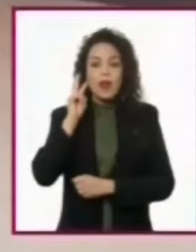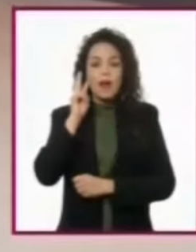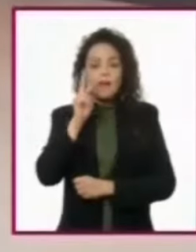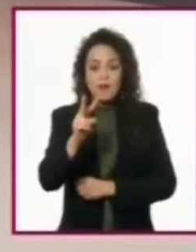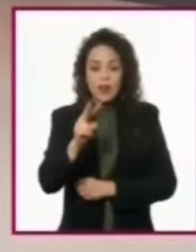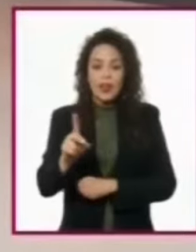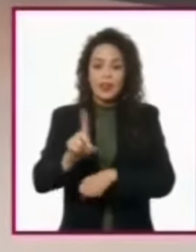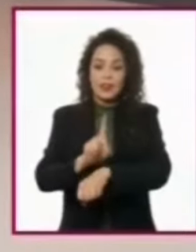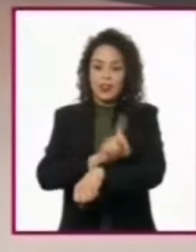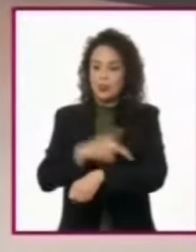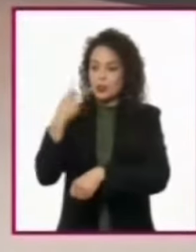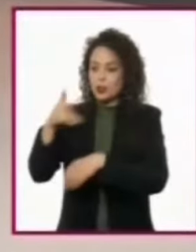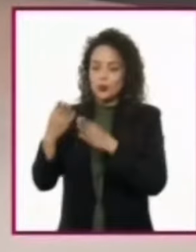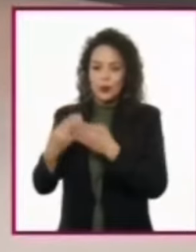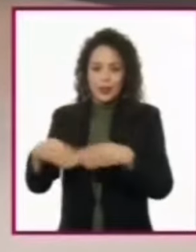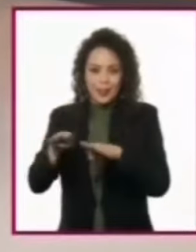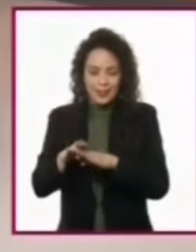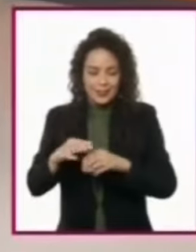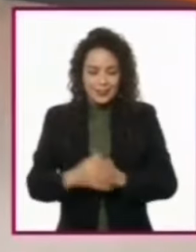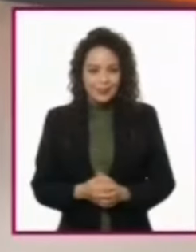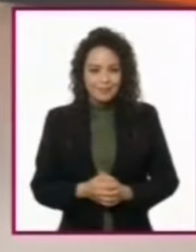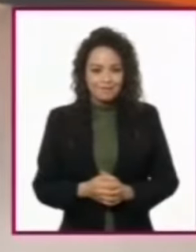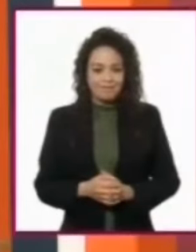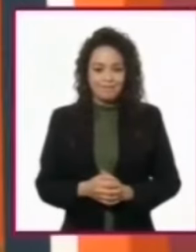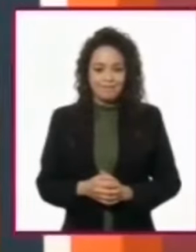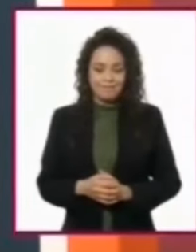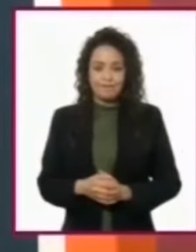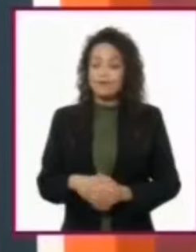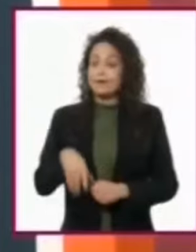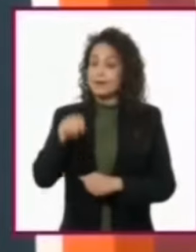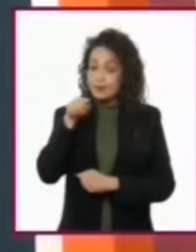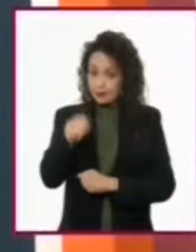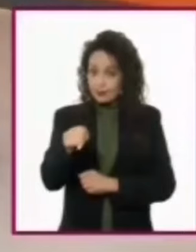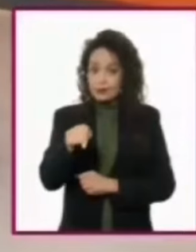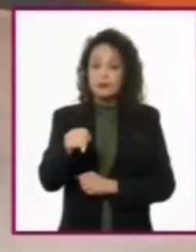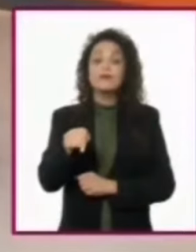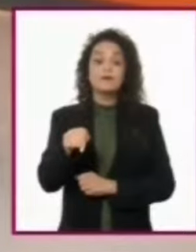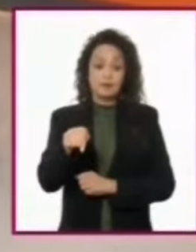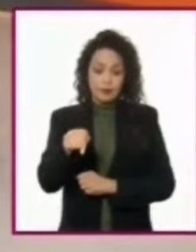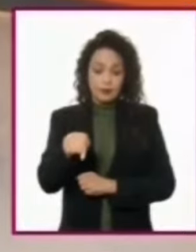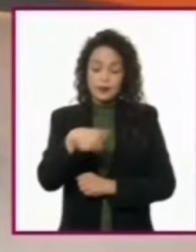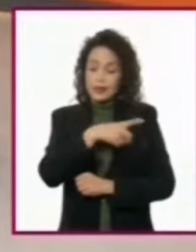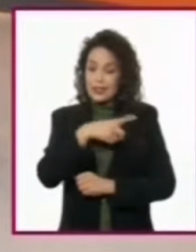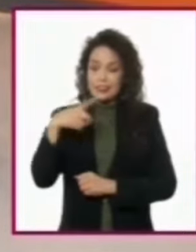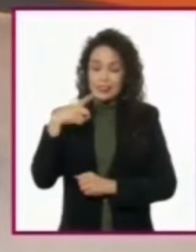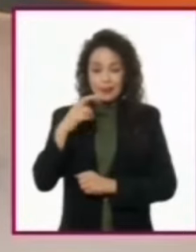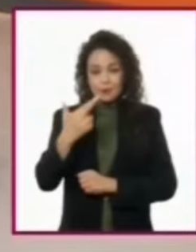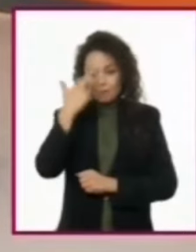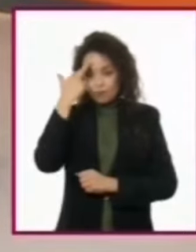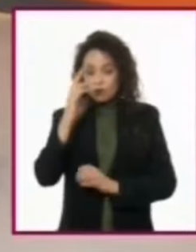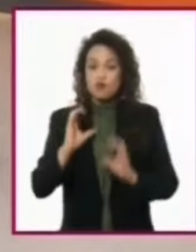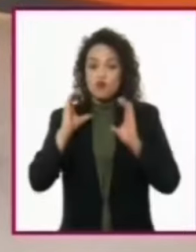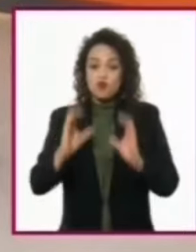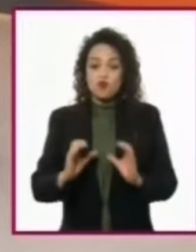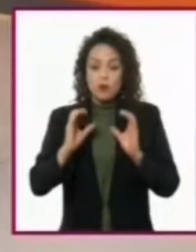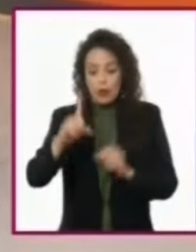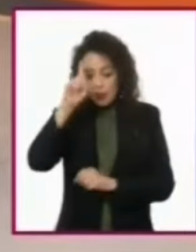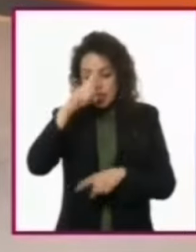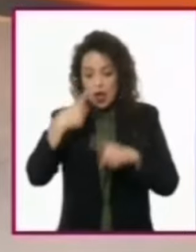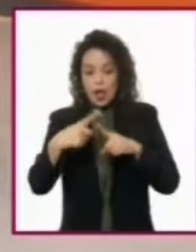casa. Tengan presente que debemos seguir las indicaciones de nuestras autoridades sanitarias, como